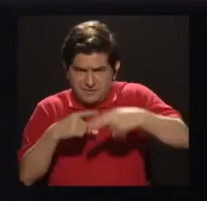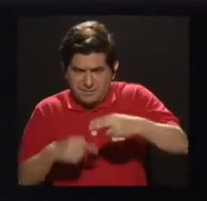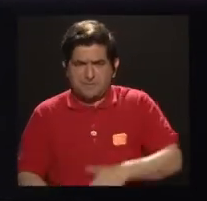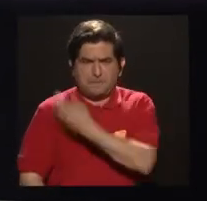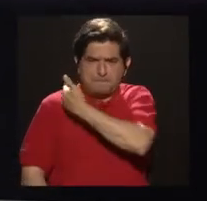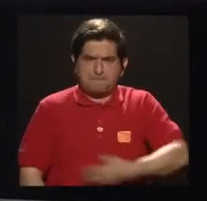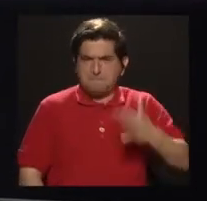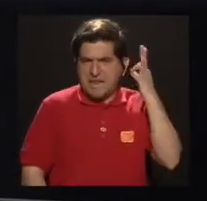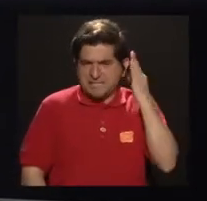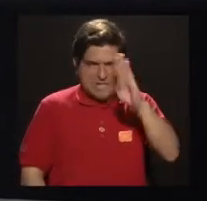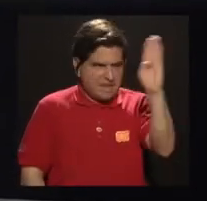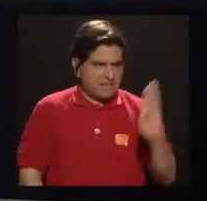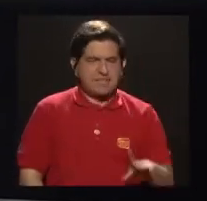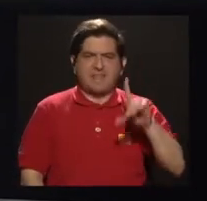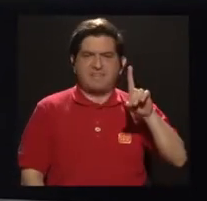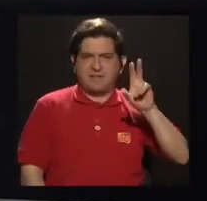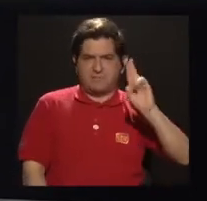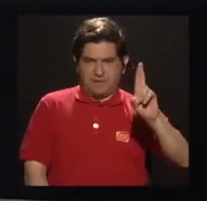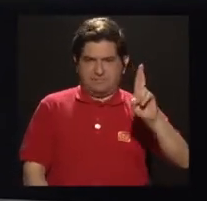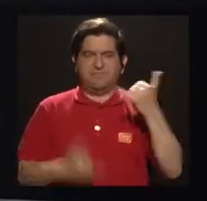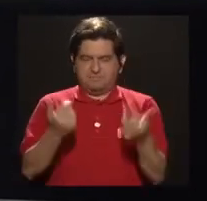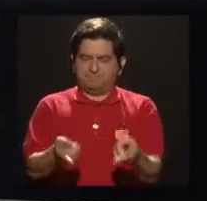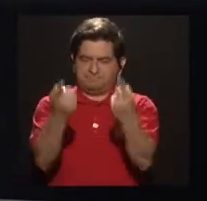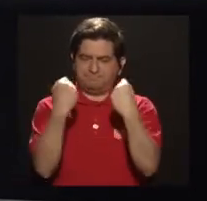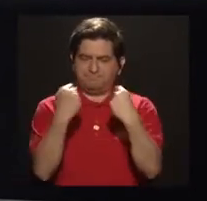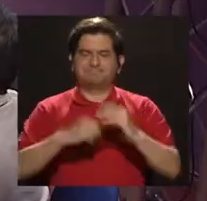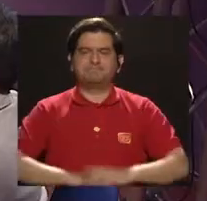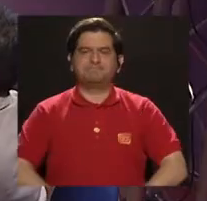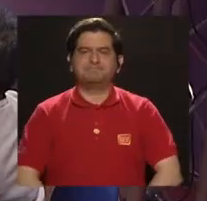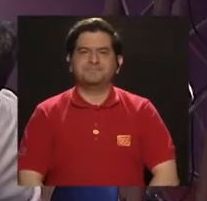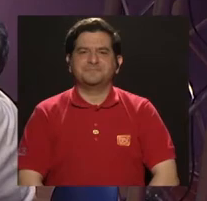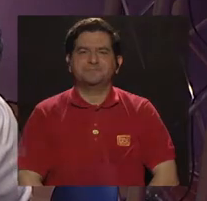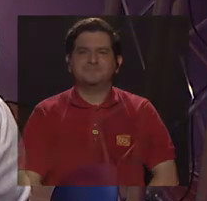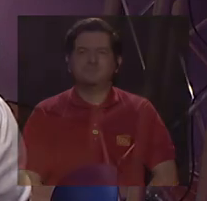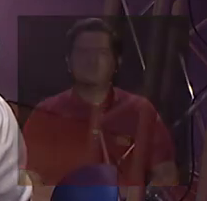la presidenta de brasil dilma rousseff ya regresamos